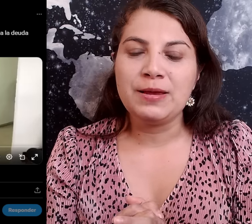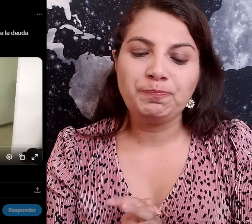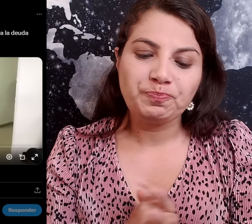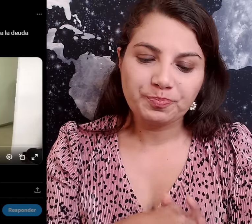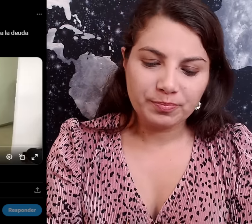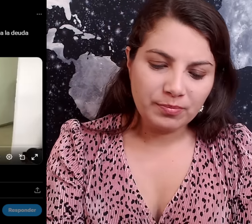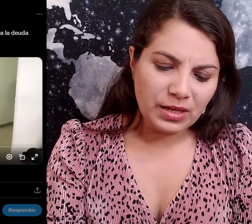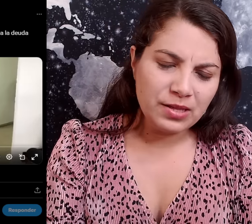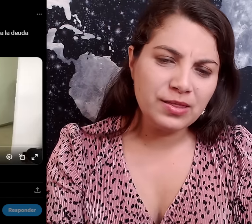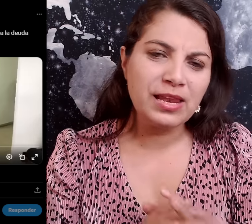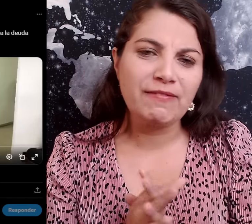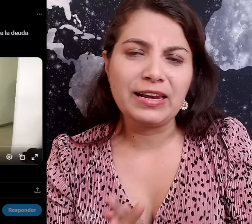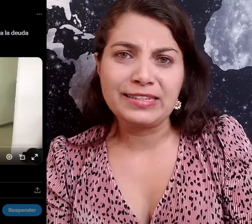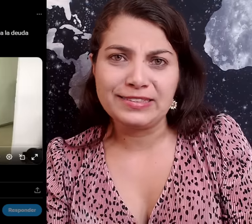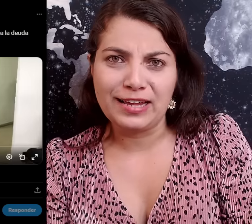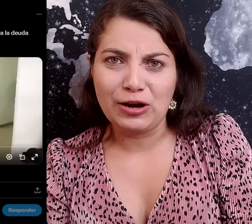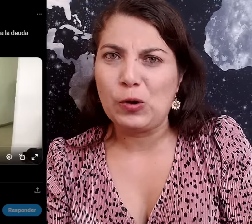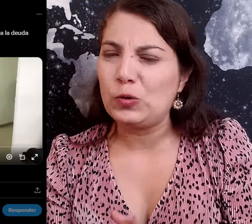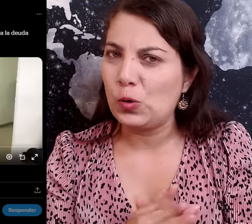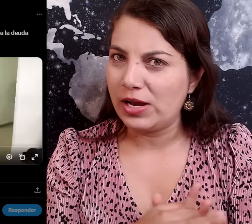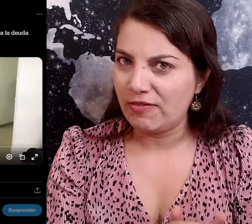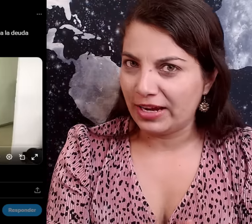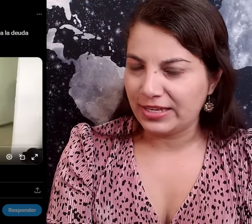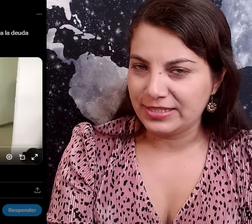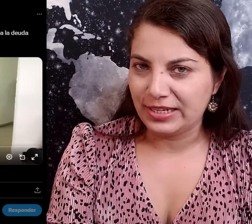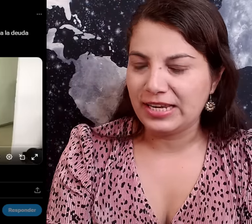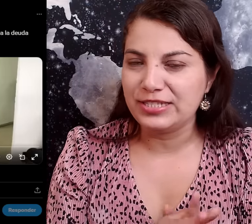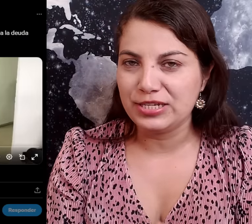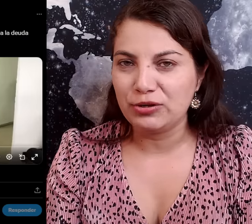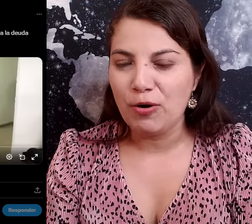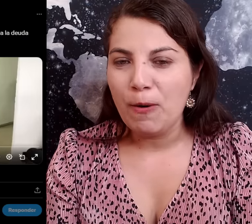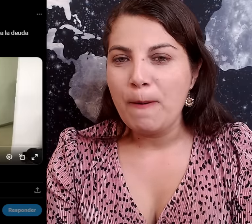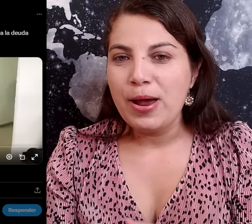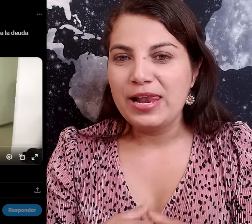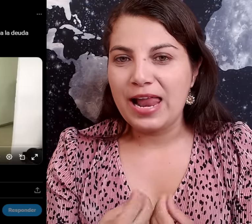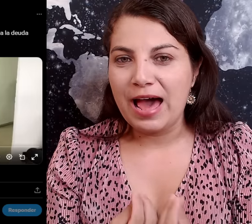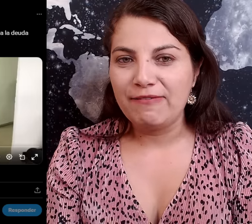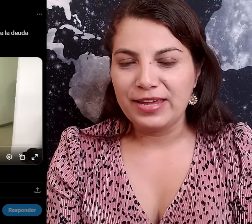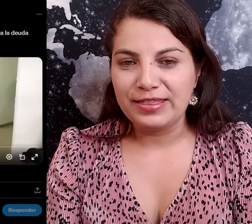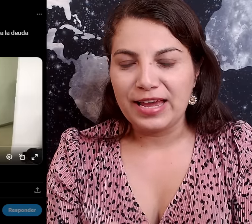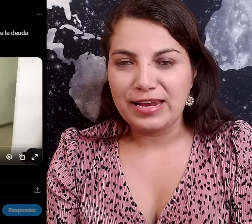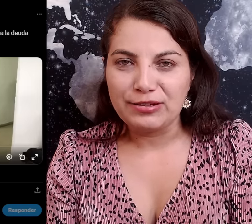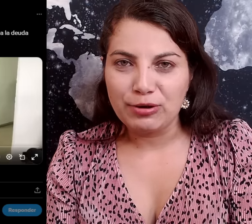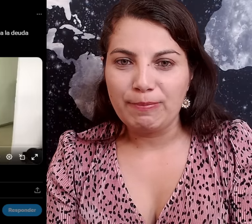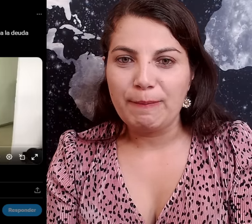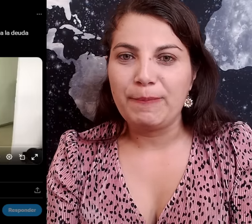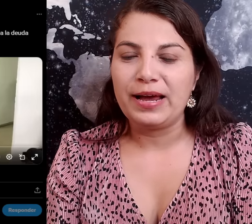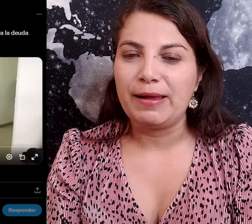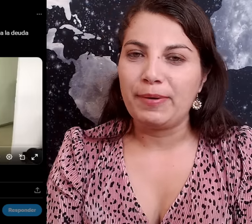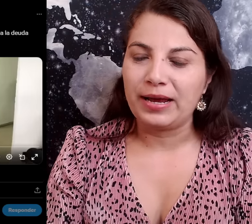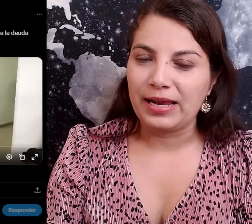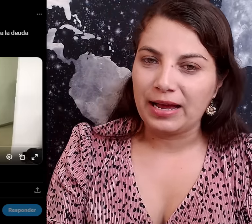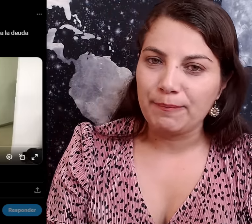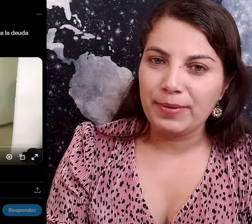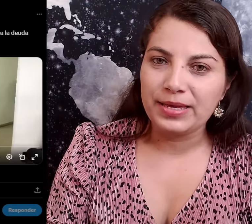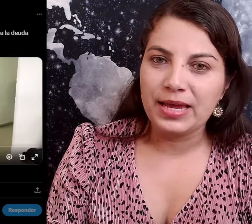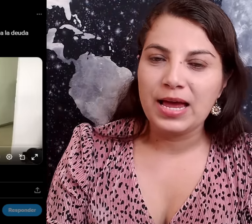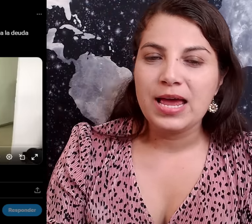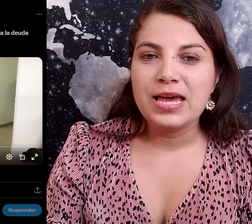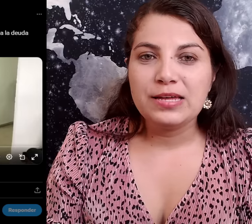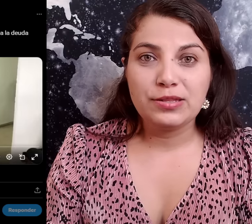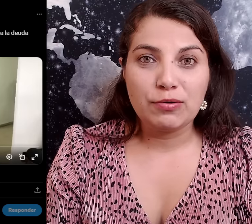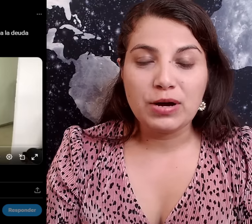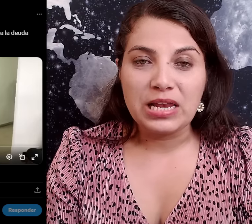y si le va a alcanzar o no le va a alcanzar al chino la venta de la sopa para pagar la